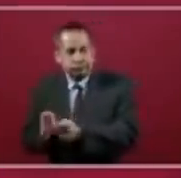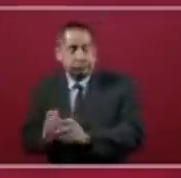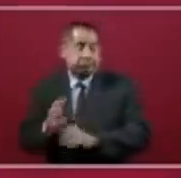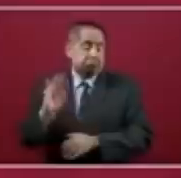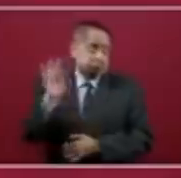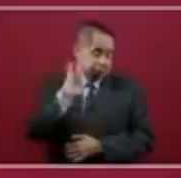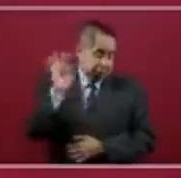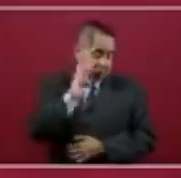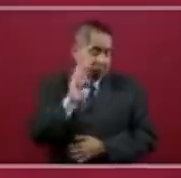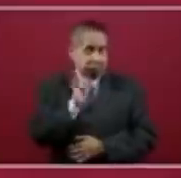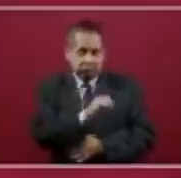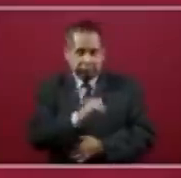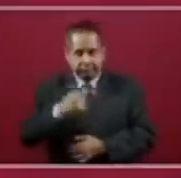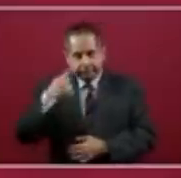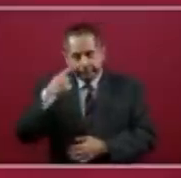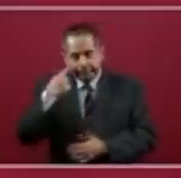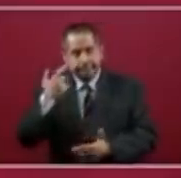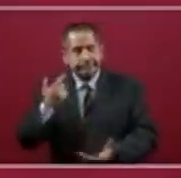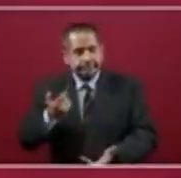A ver,